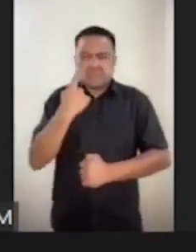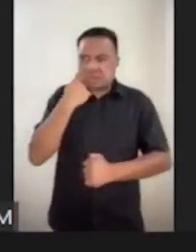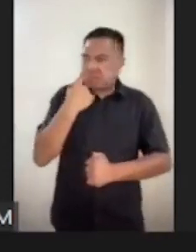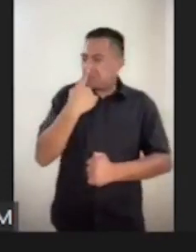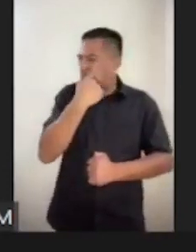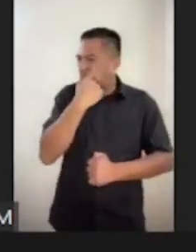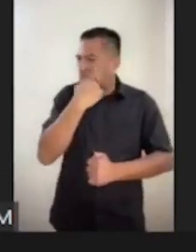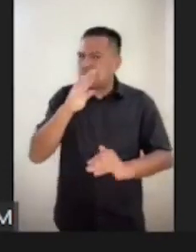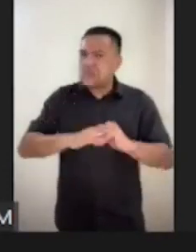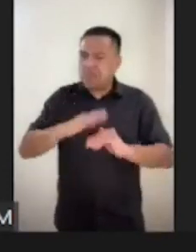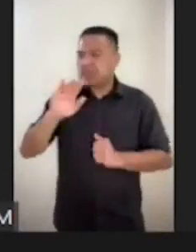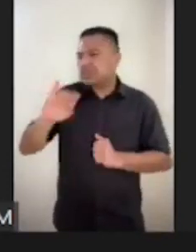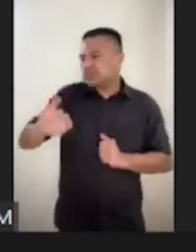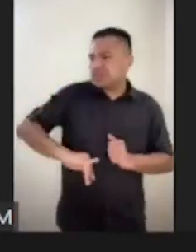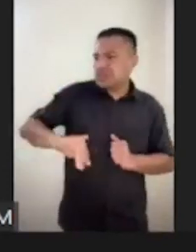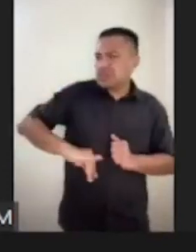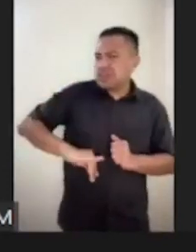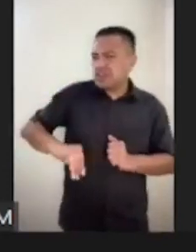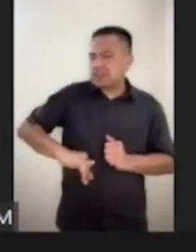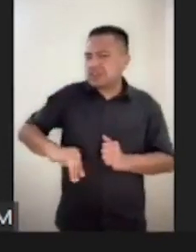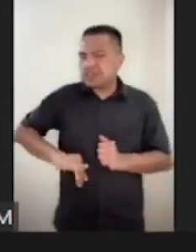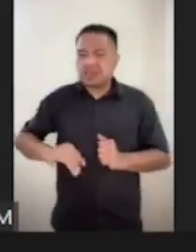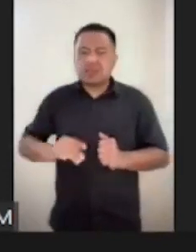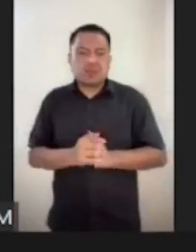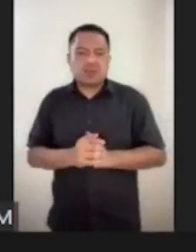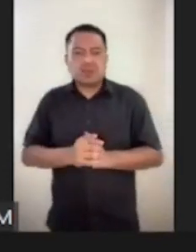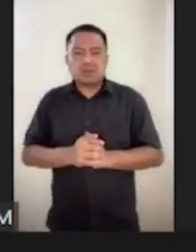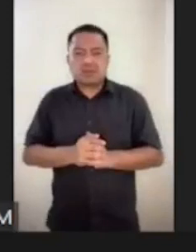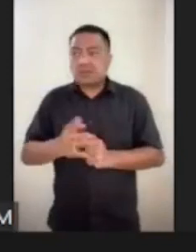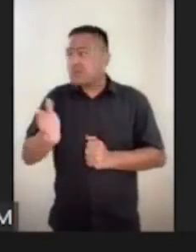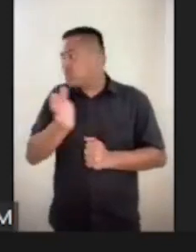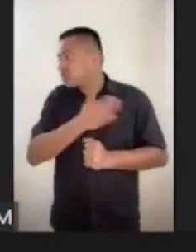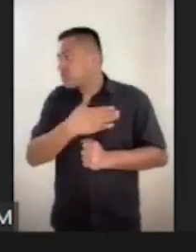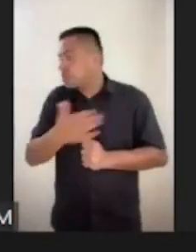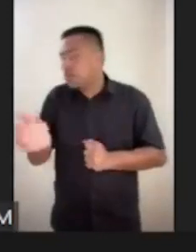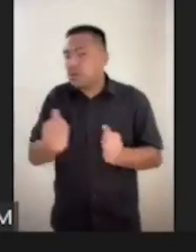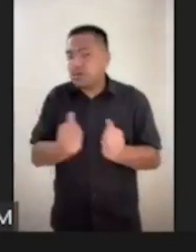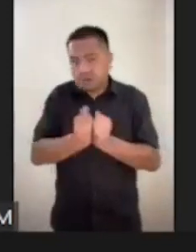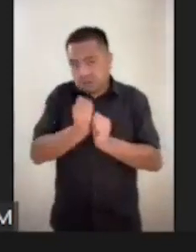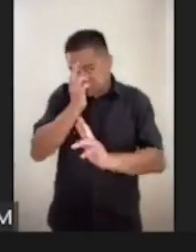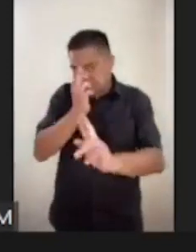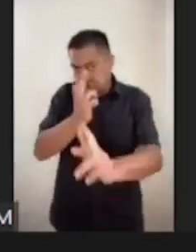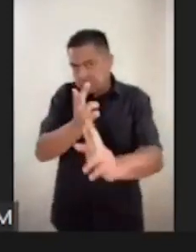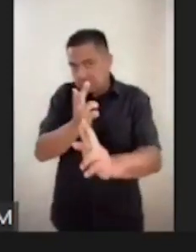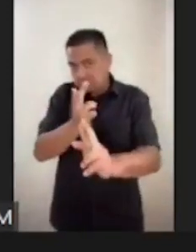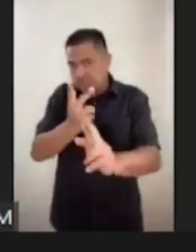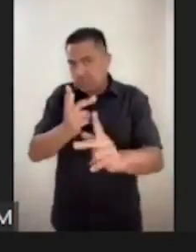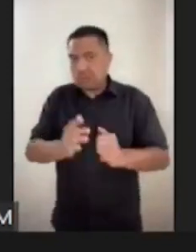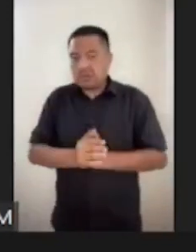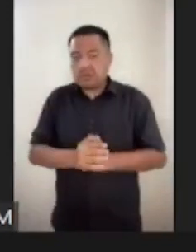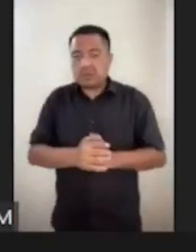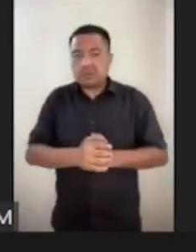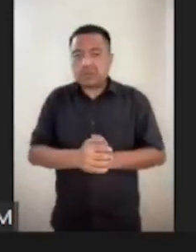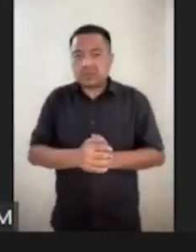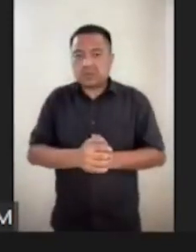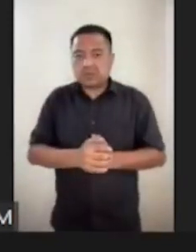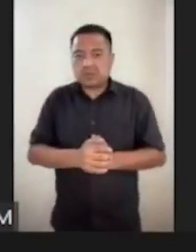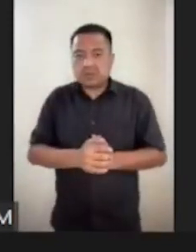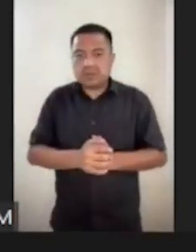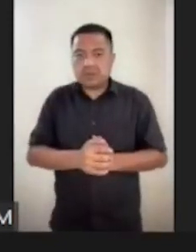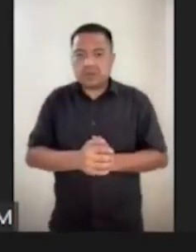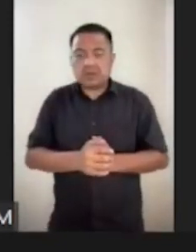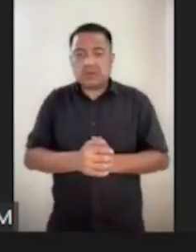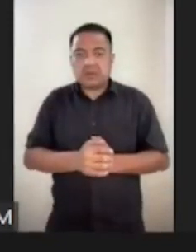muy interesante. Y bueno, pues con el respeto, como lo dije, a las